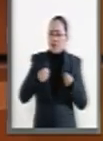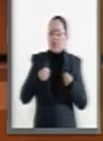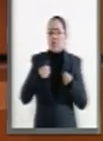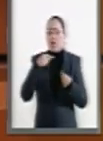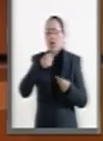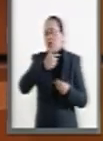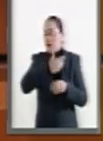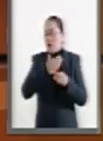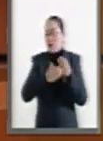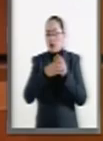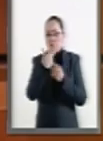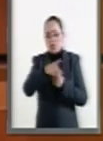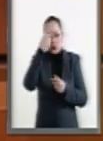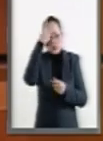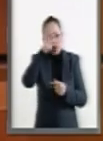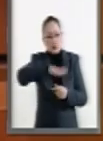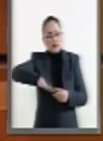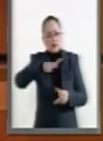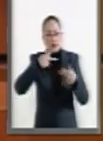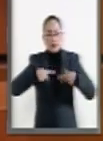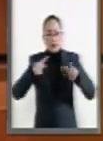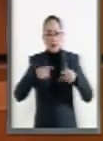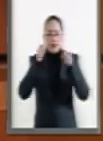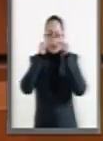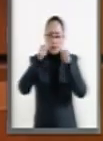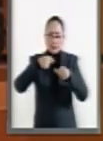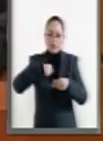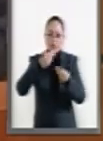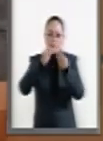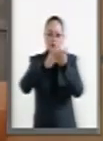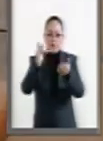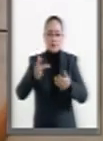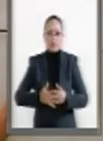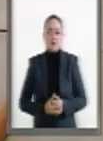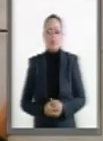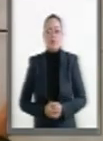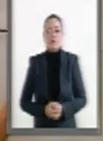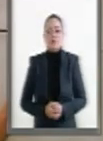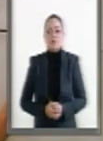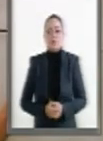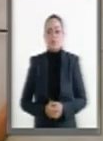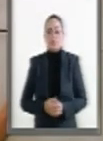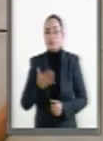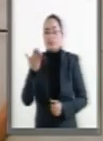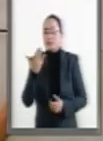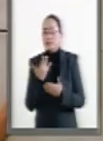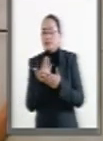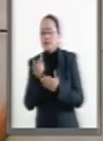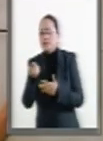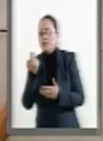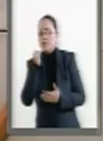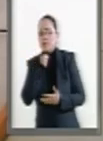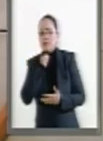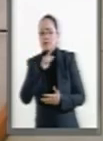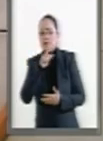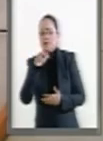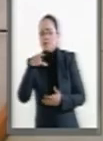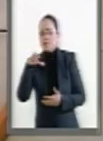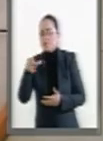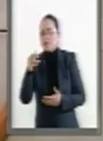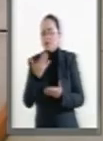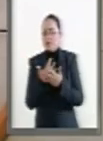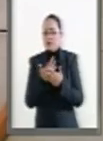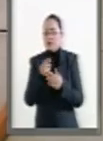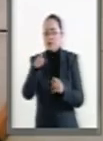de la población en general. Por su atención, muchas gracias. Gracias. Espéreme tantito, senador Zamora. Por favor, volumen para